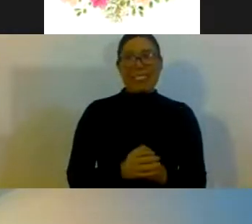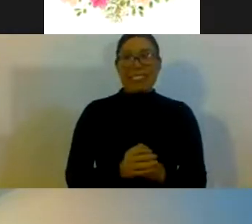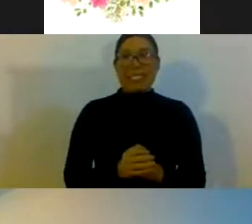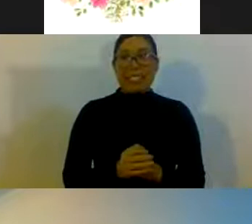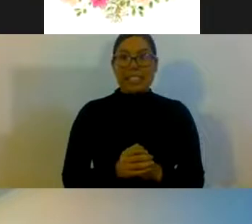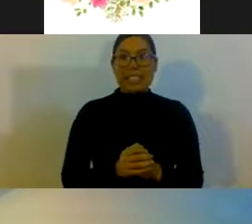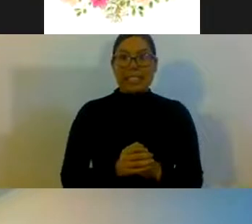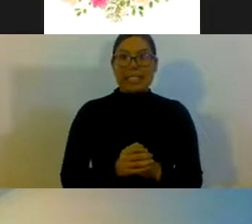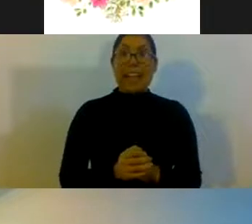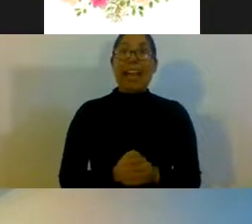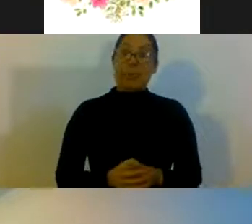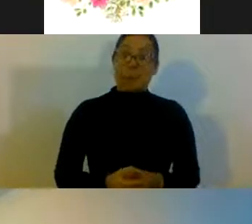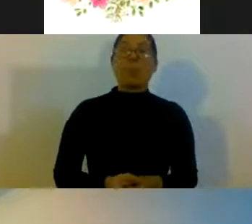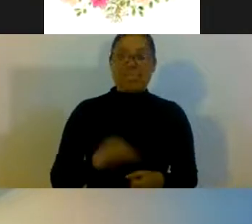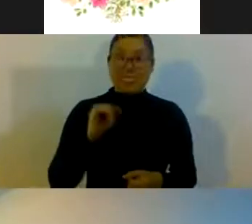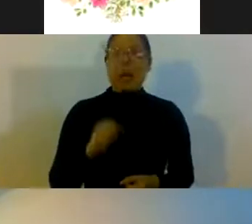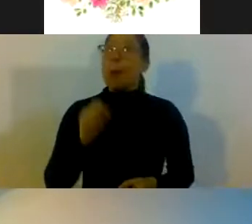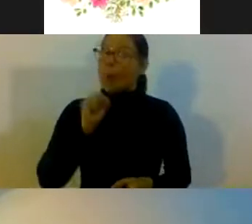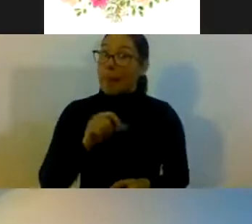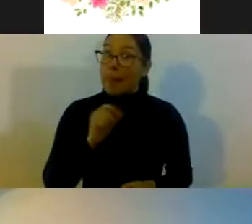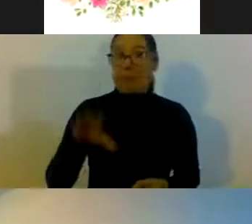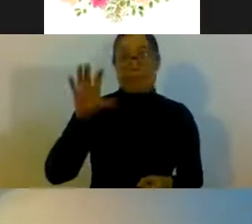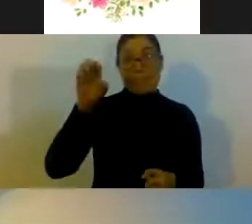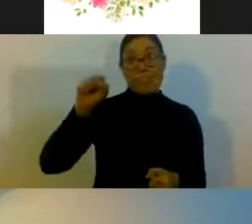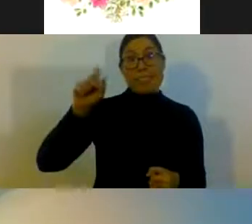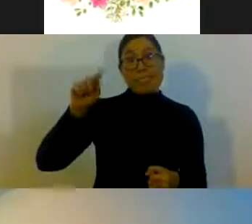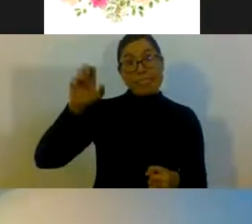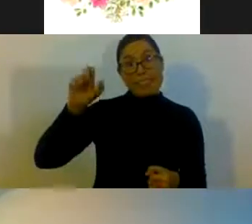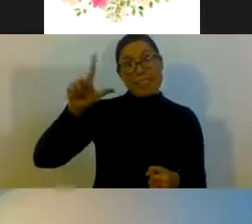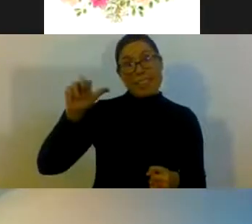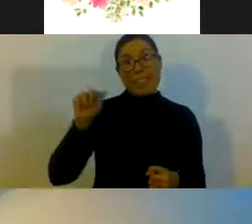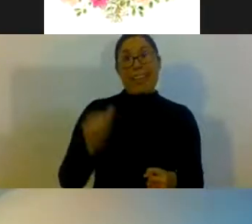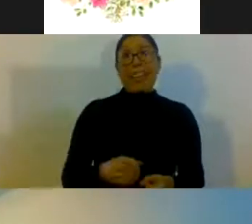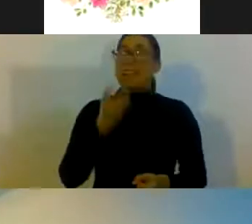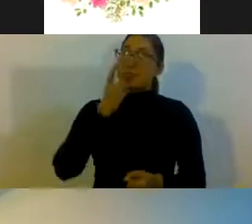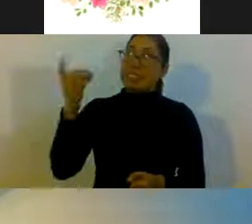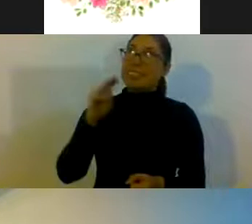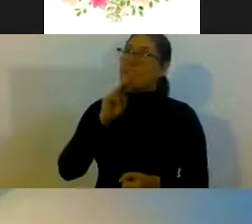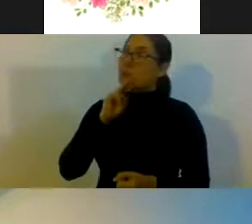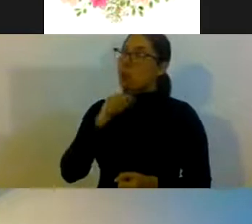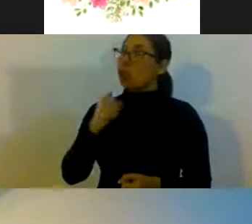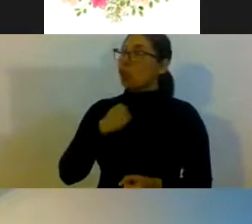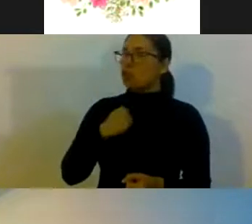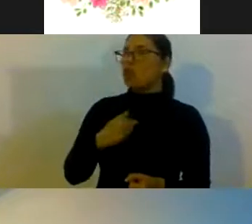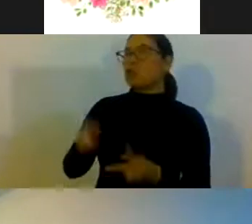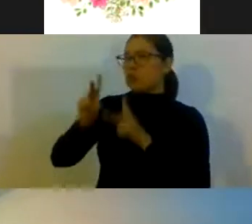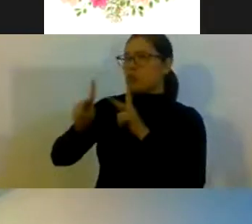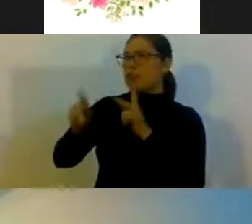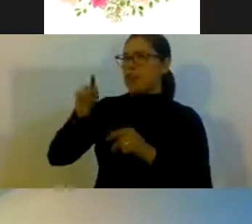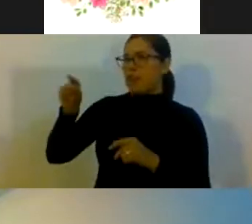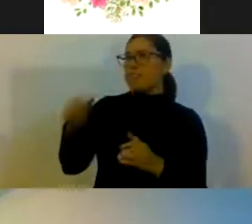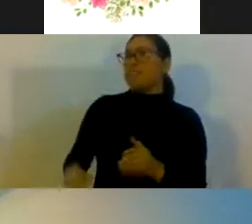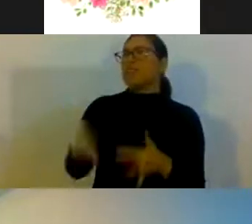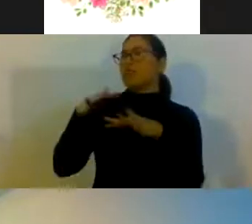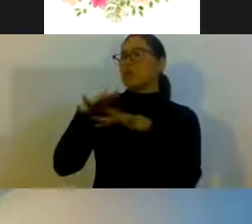en otro momento, que ahorita solamente quiere disfrutar de ese beso que está surgiendo. Entonces, regresando a lo que mencionábamos